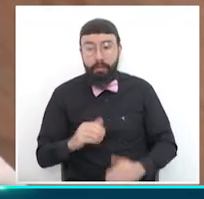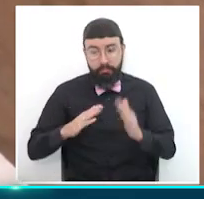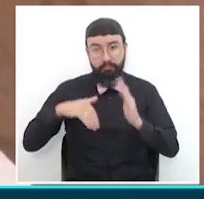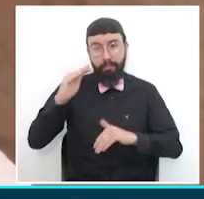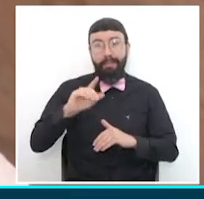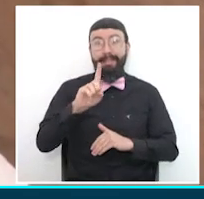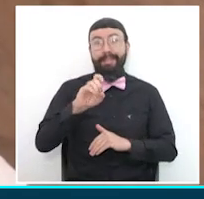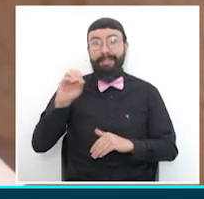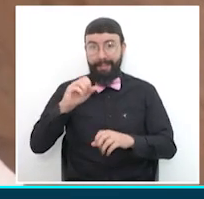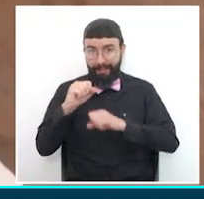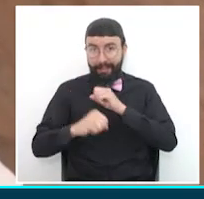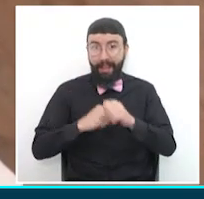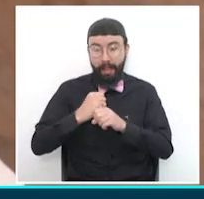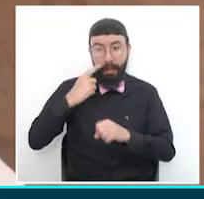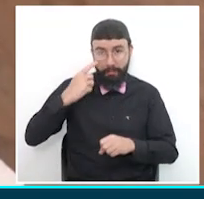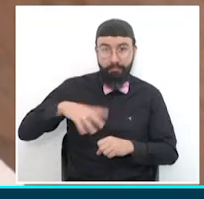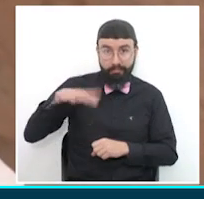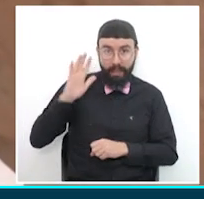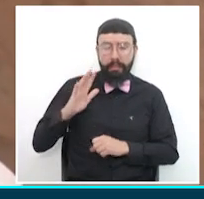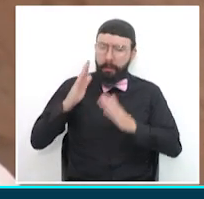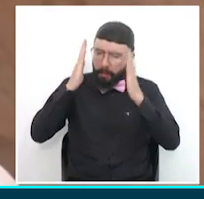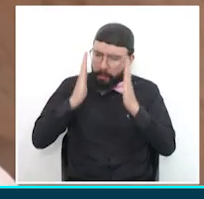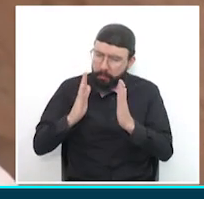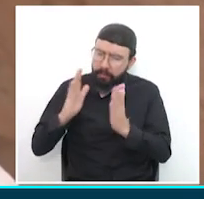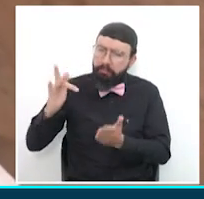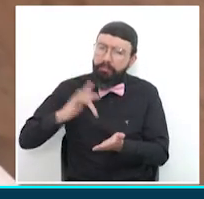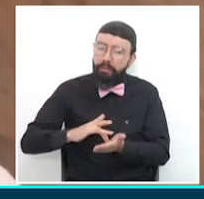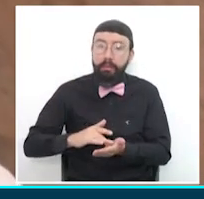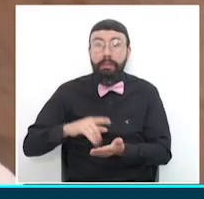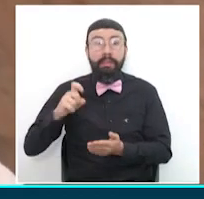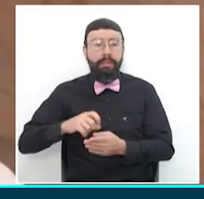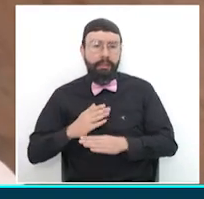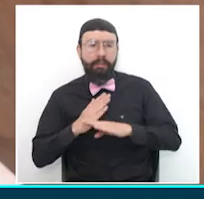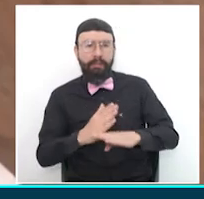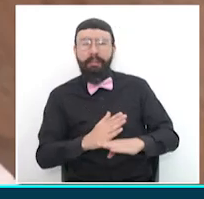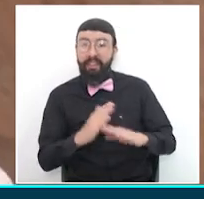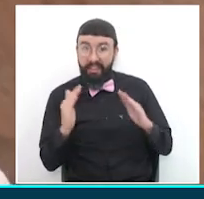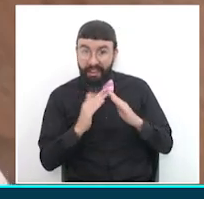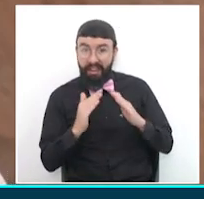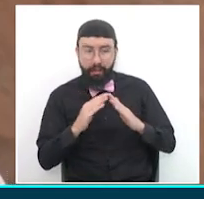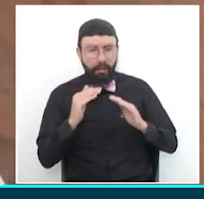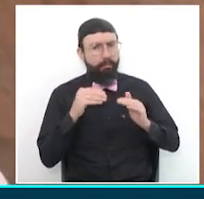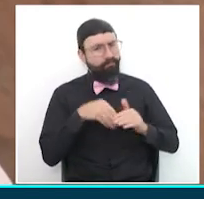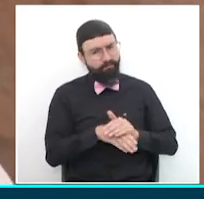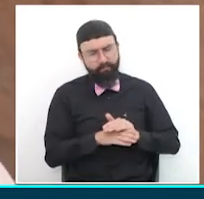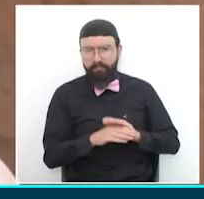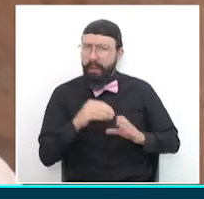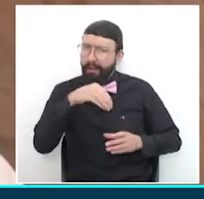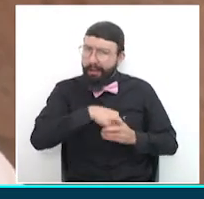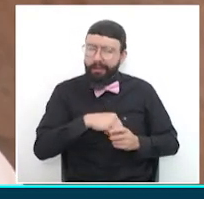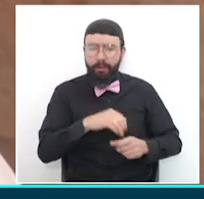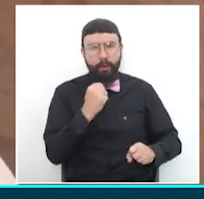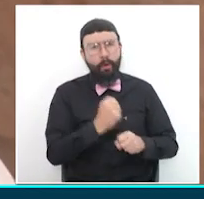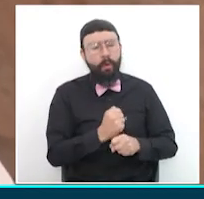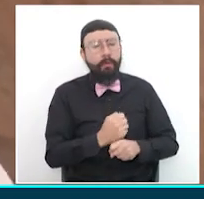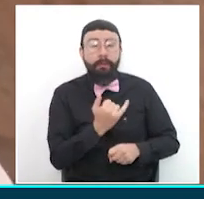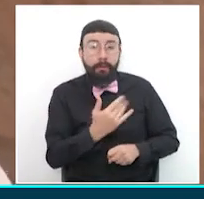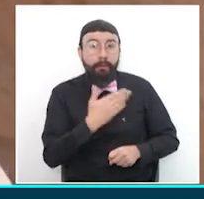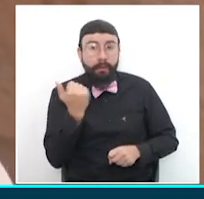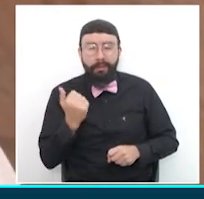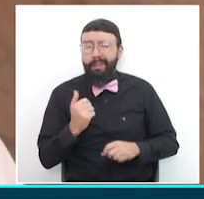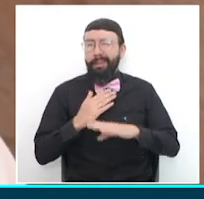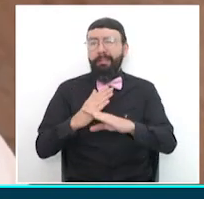años. Tenemos que evitar salir de la casa de no ser estrictamente necesario, evitar visitar